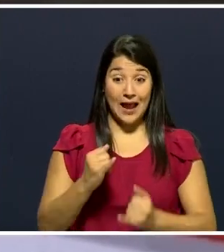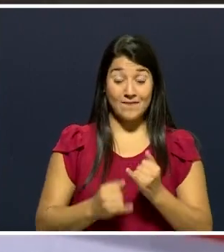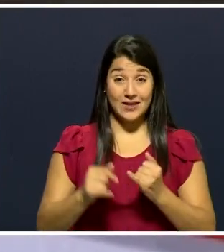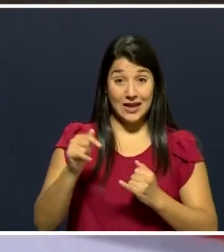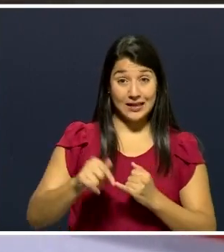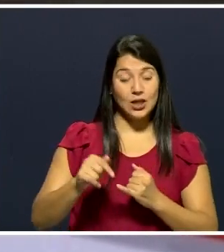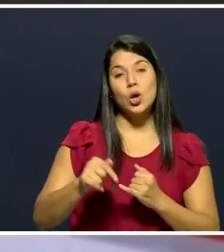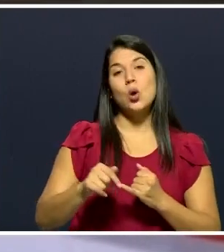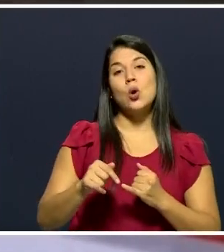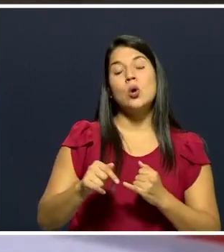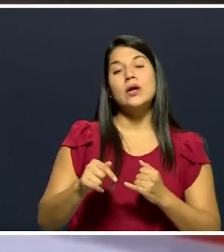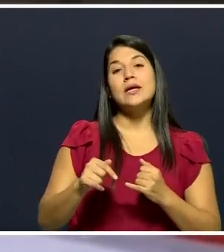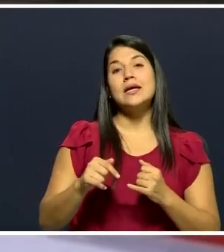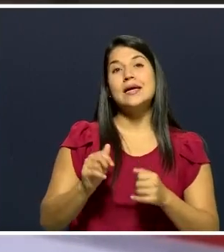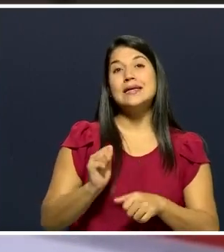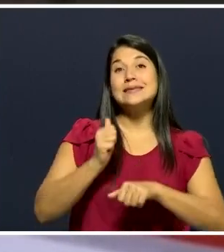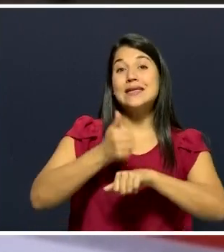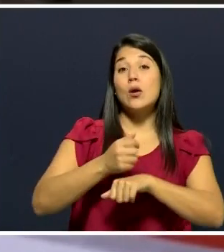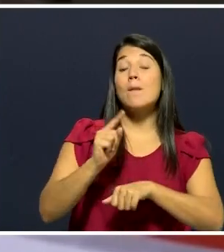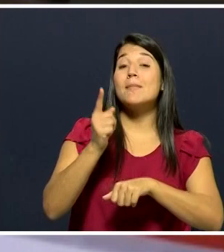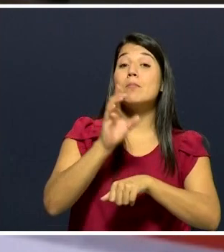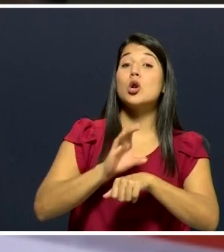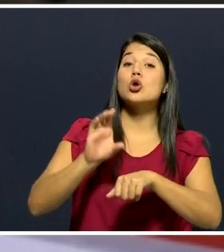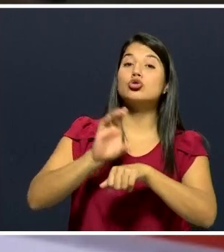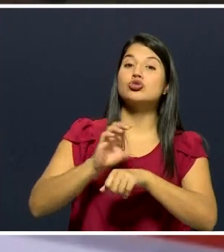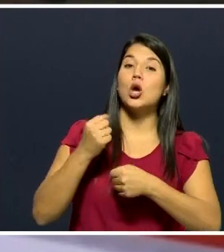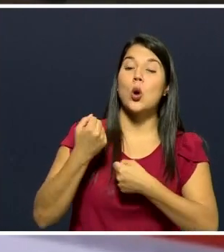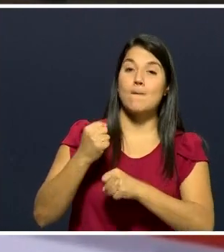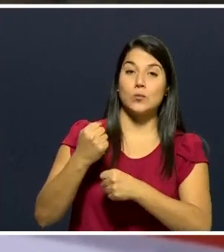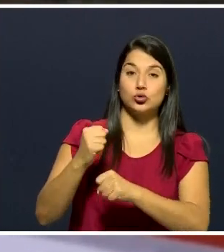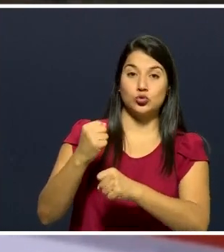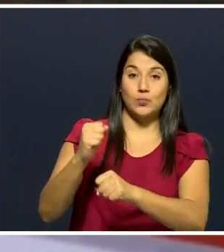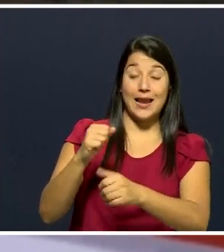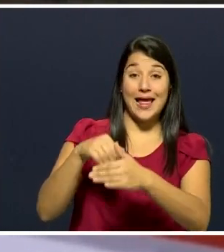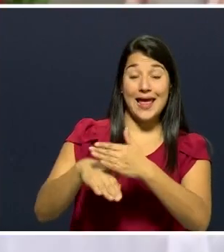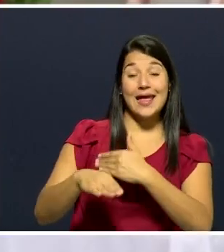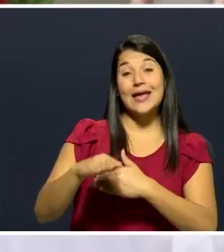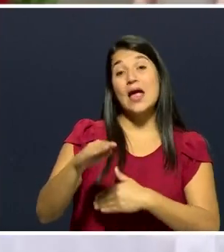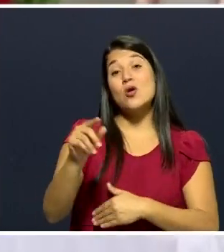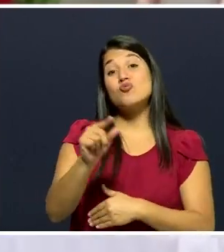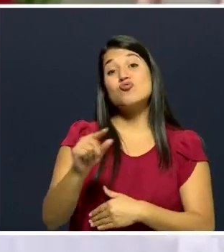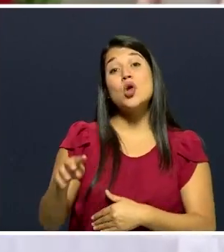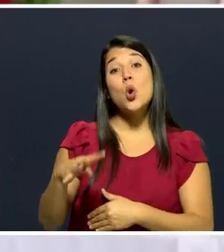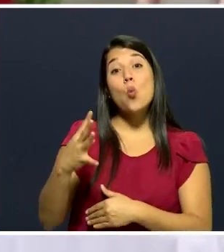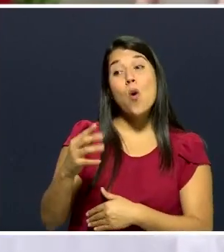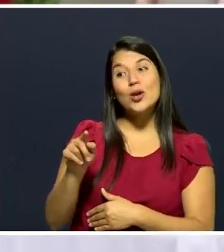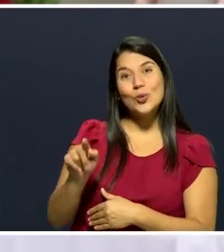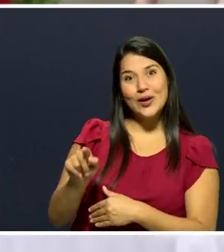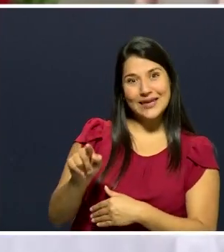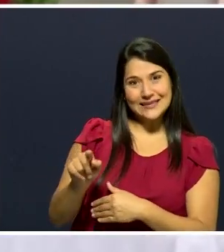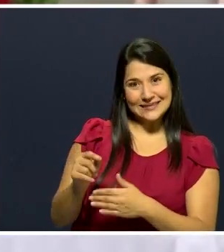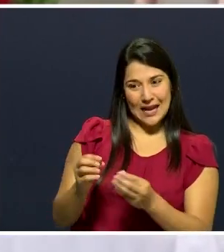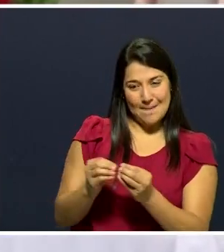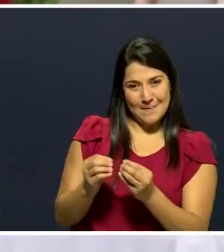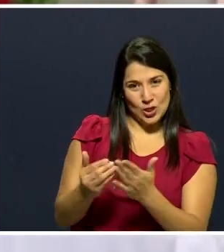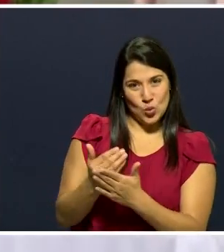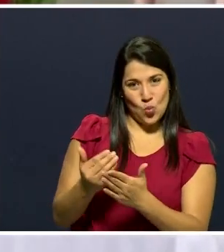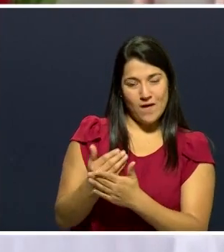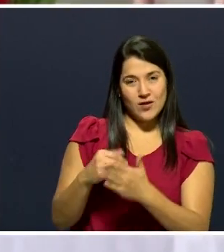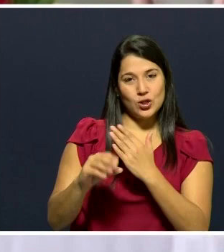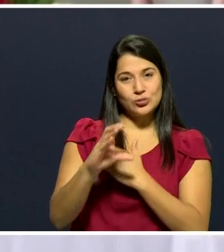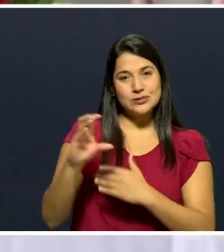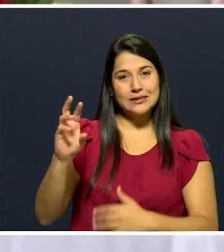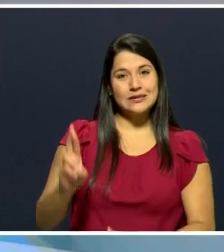jornada cívica se dio la creación del primer consejo municipal de la historia de Río Cuarto, el cantón más reciente de Costa Rica.